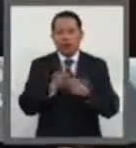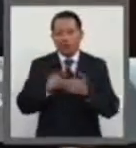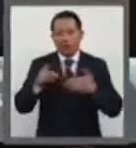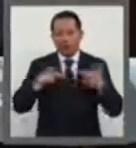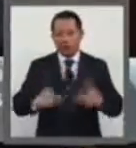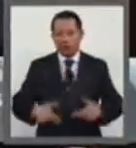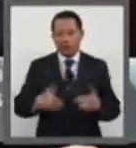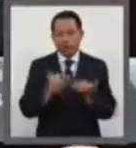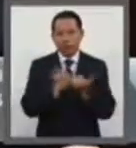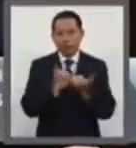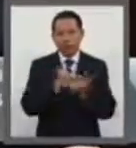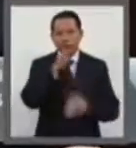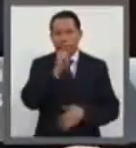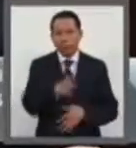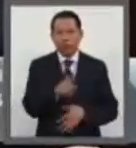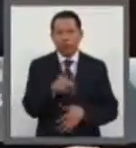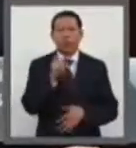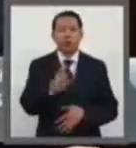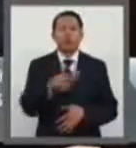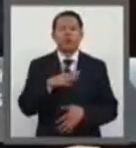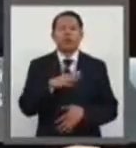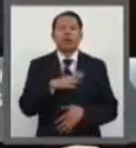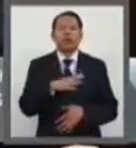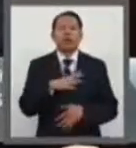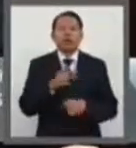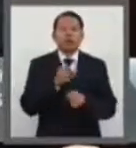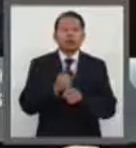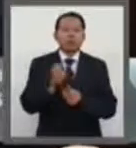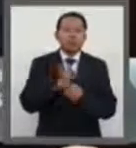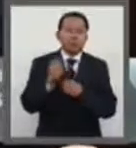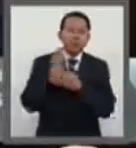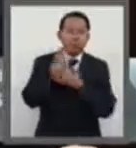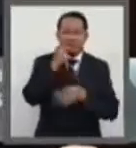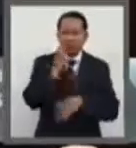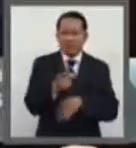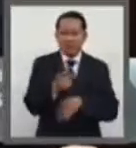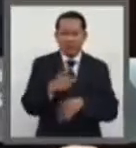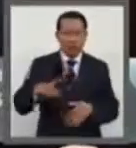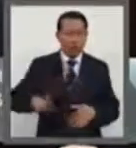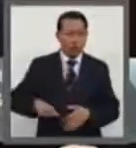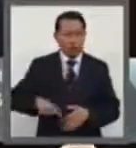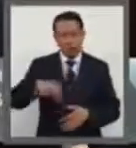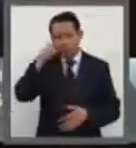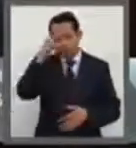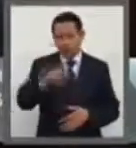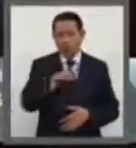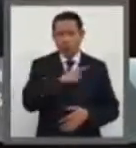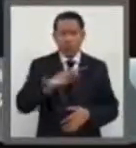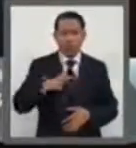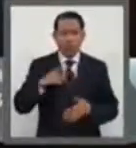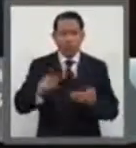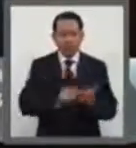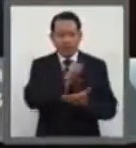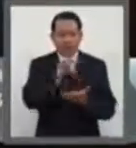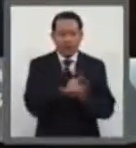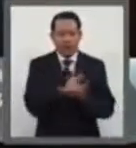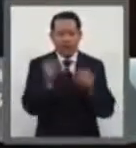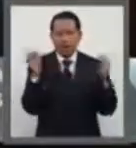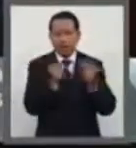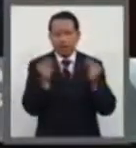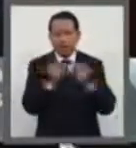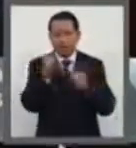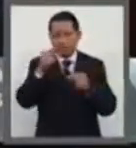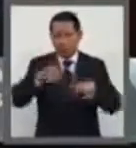parte, el Comité contra la Tortura manifestó que el Estado mexicano debe adoptar las medidas legales necesarias